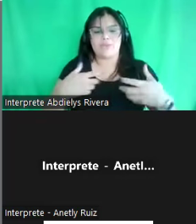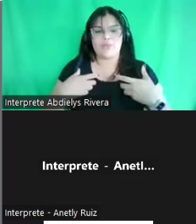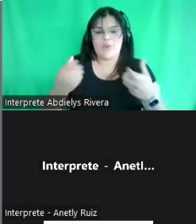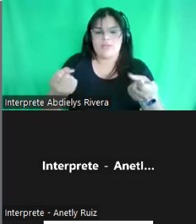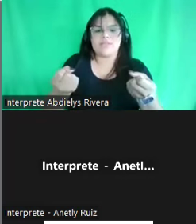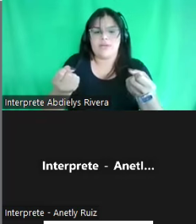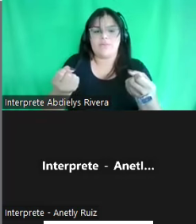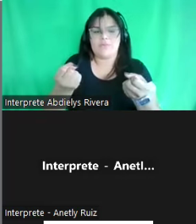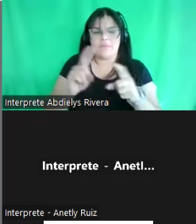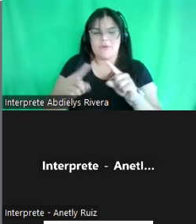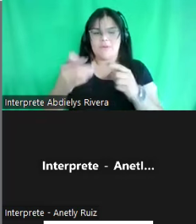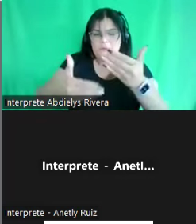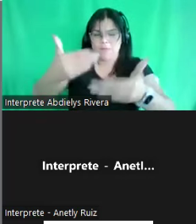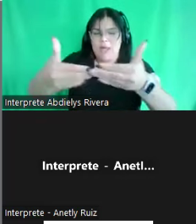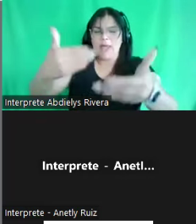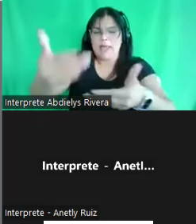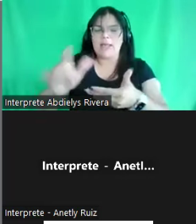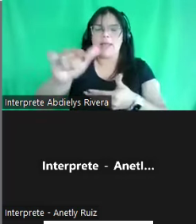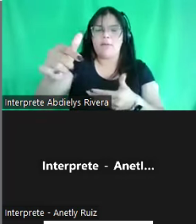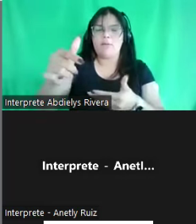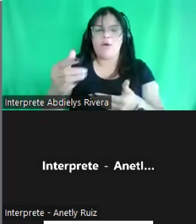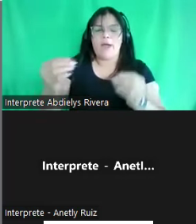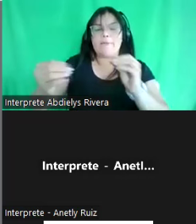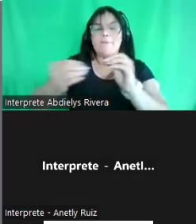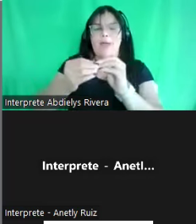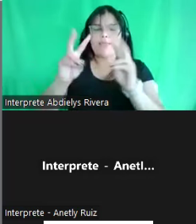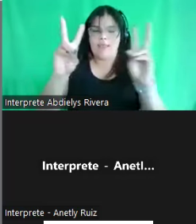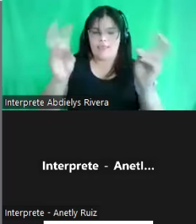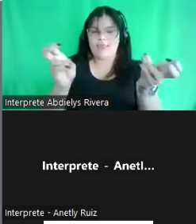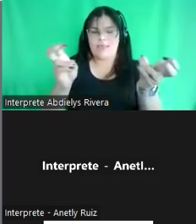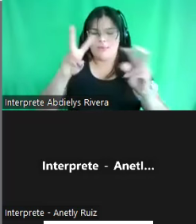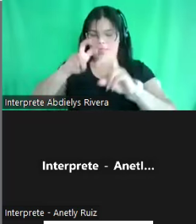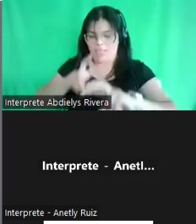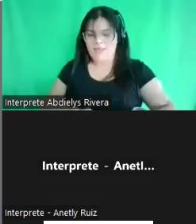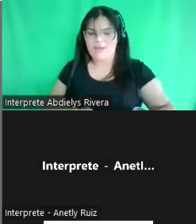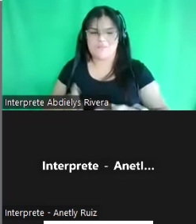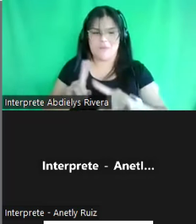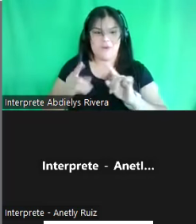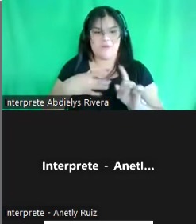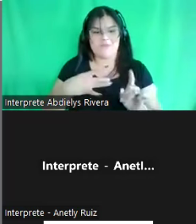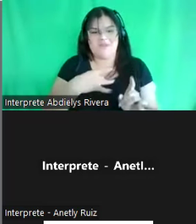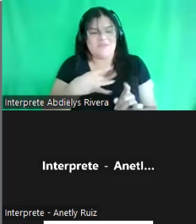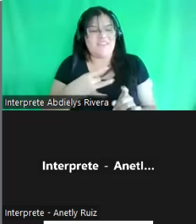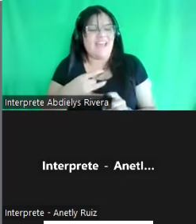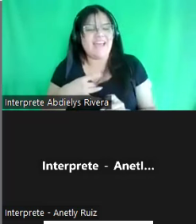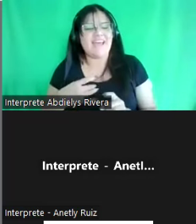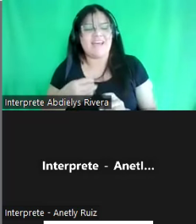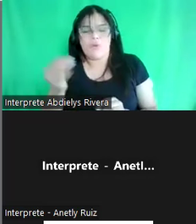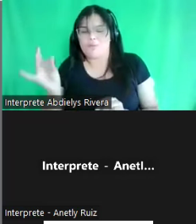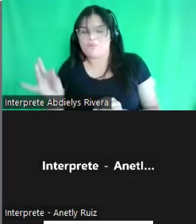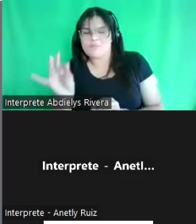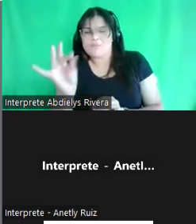pero a mí siempre me gusta, pues, dar ejemplos para que la gente no se me aburra con tanta teoría. Así que un